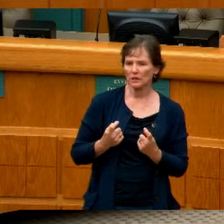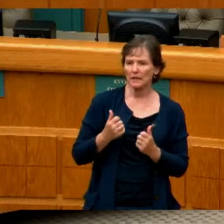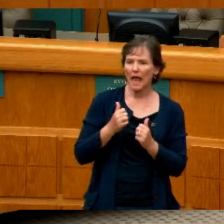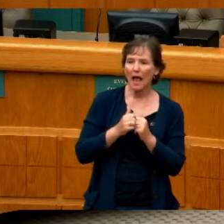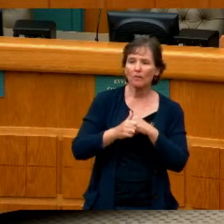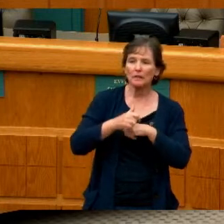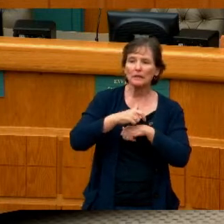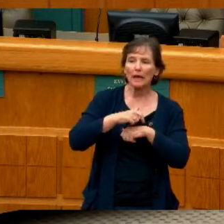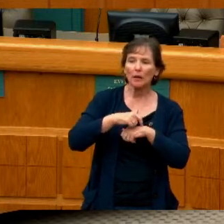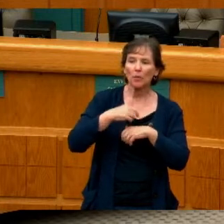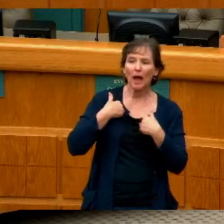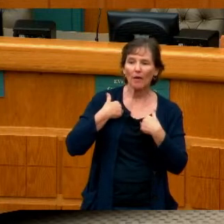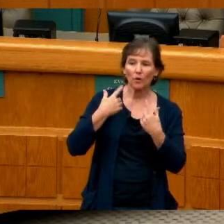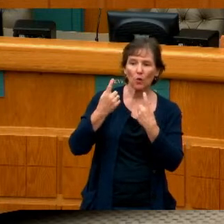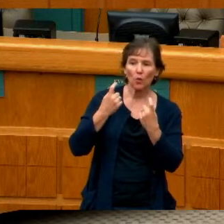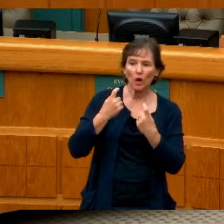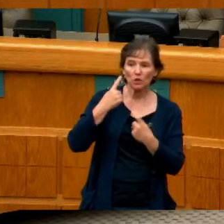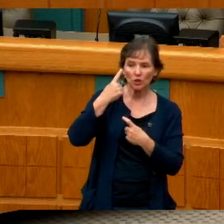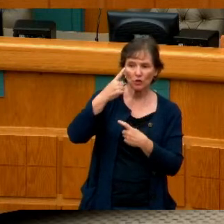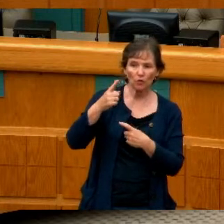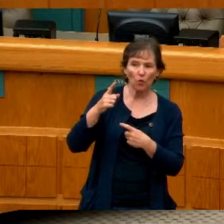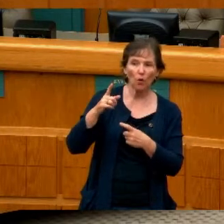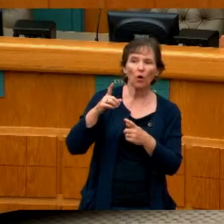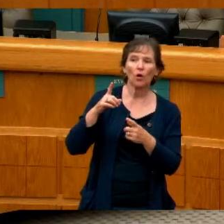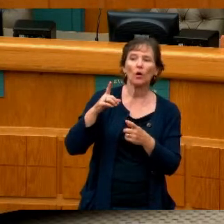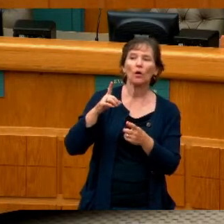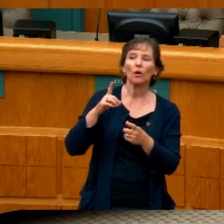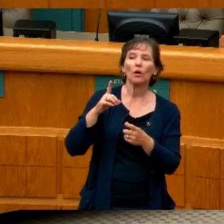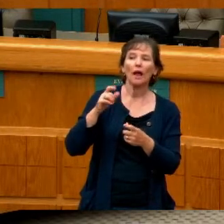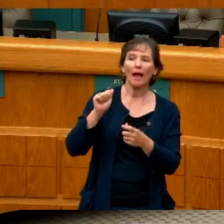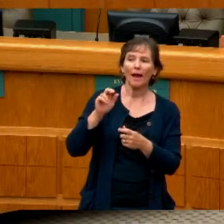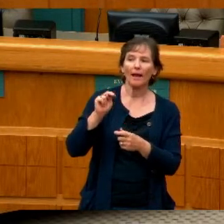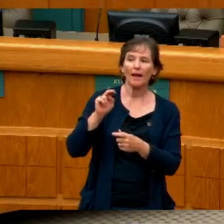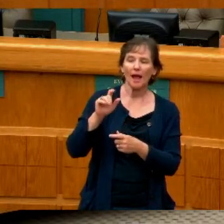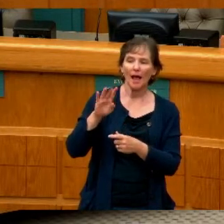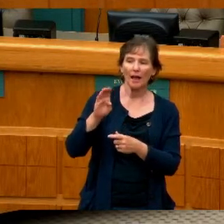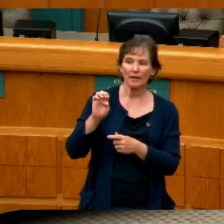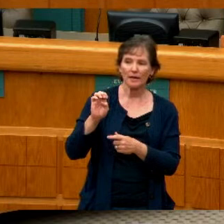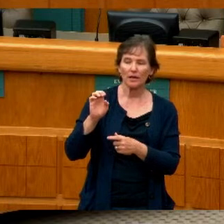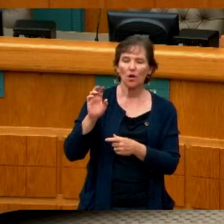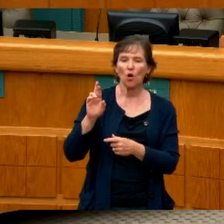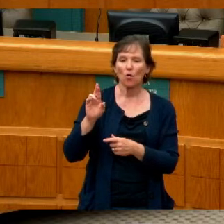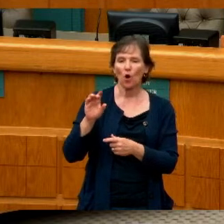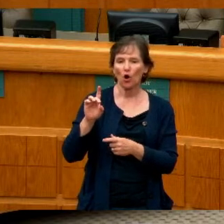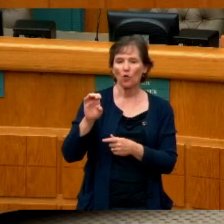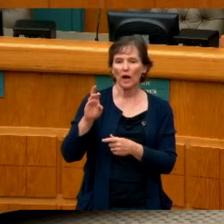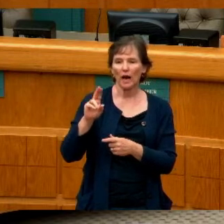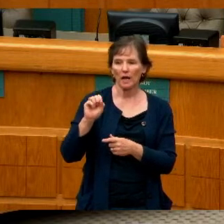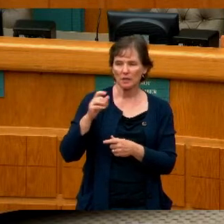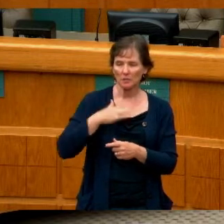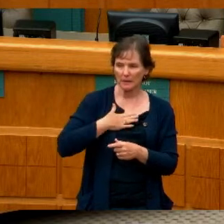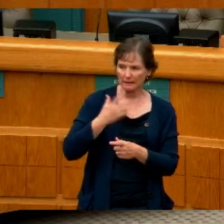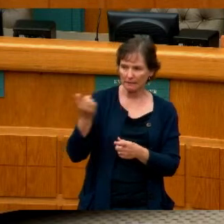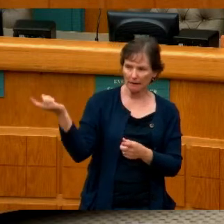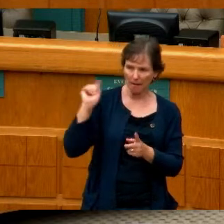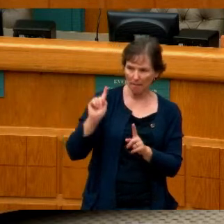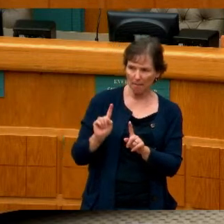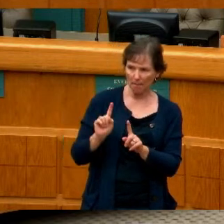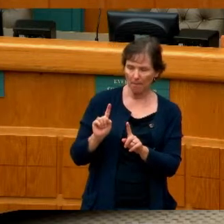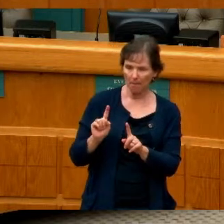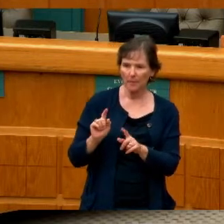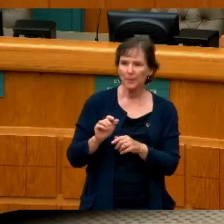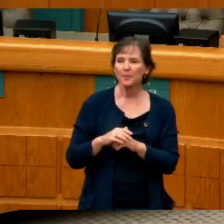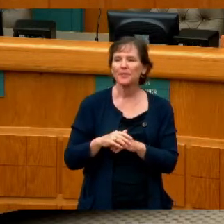contagios. Thank you. We're going to use our last few minutes here to answer some questions, and every time there's questions